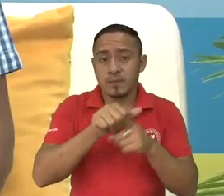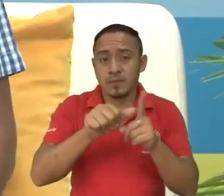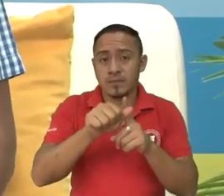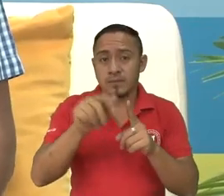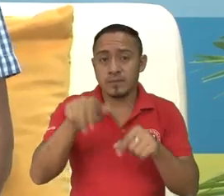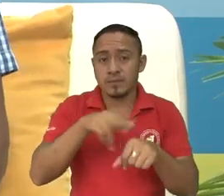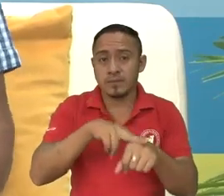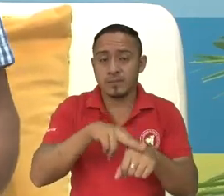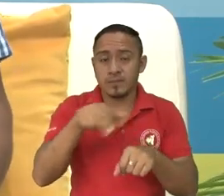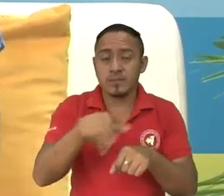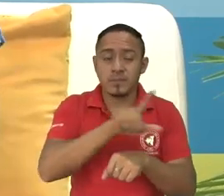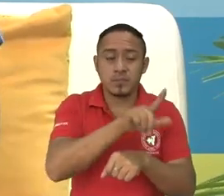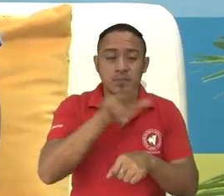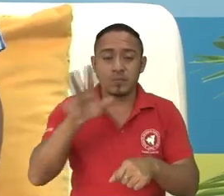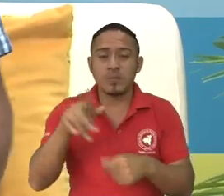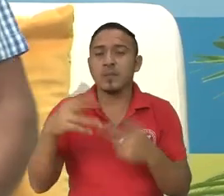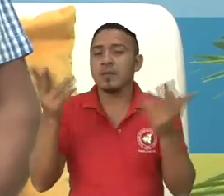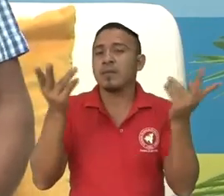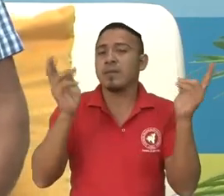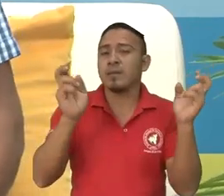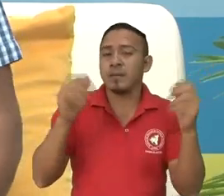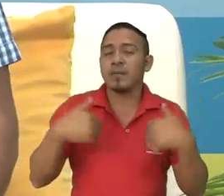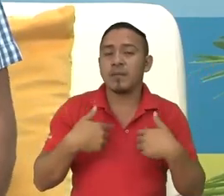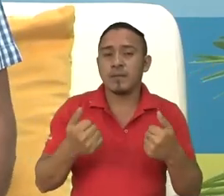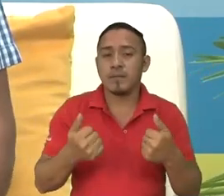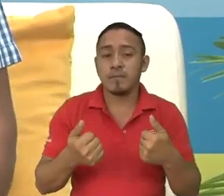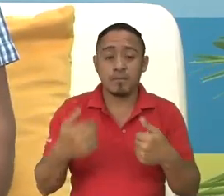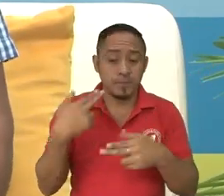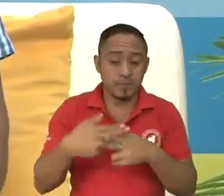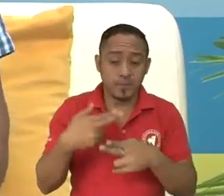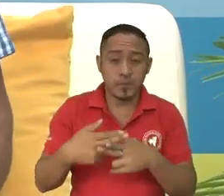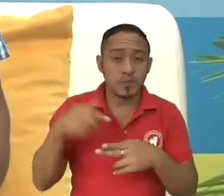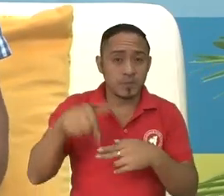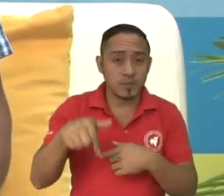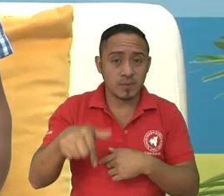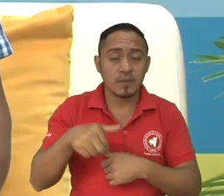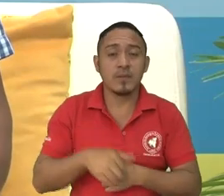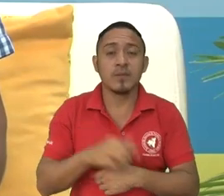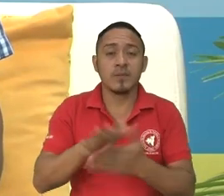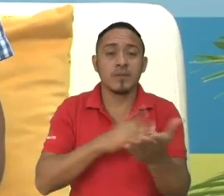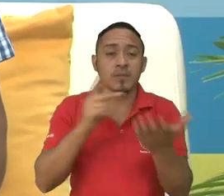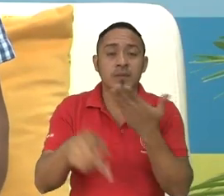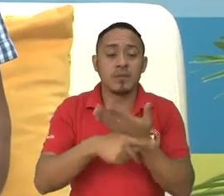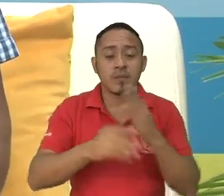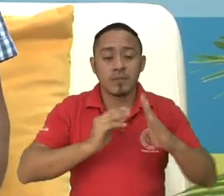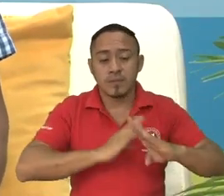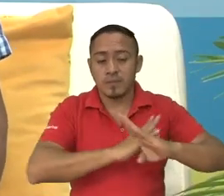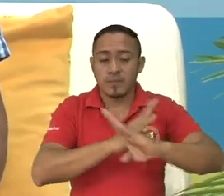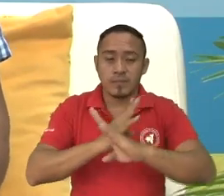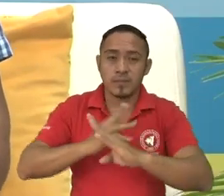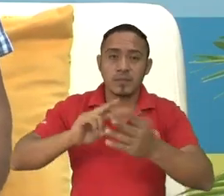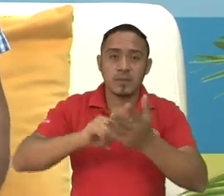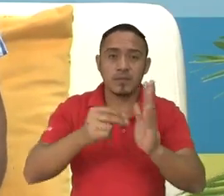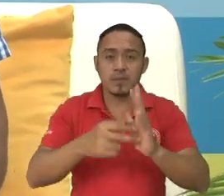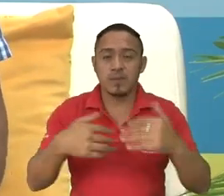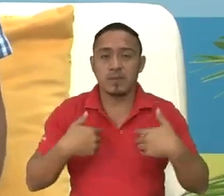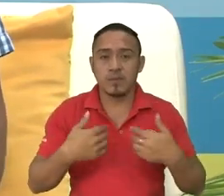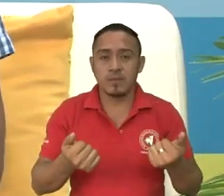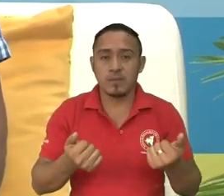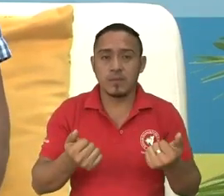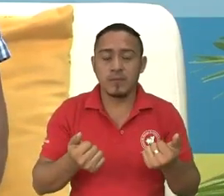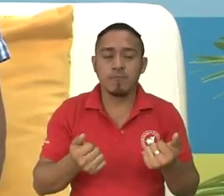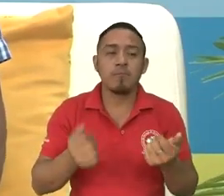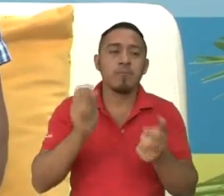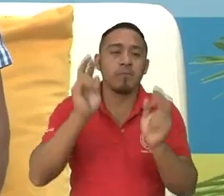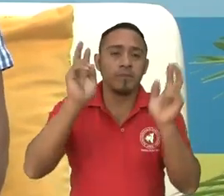viernes para conversar sobre temas de salud. Por eso nosotros nos llamamos Prevenir es Salud, temática